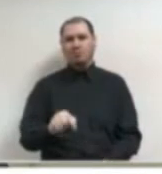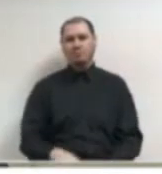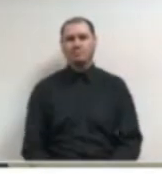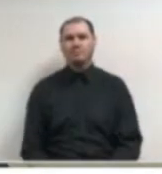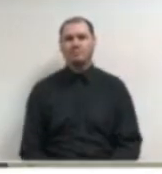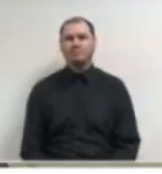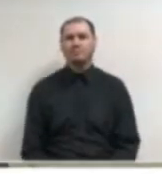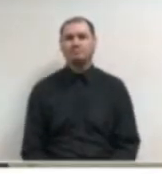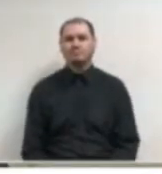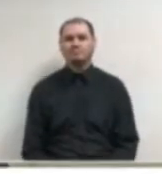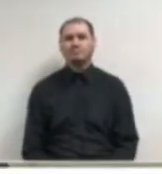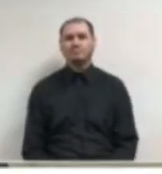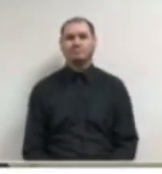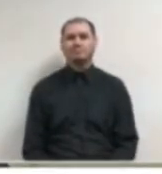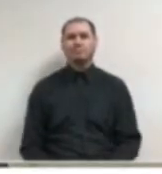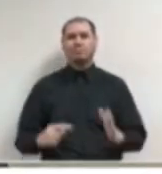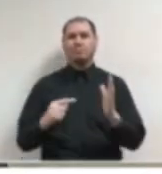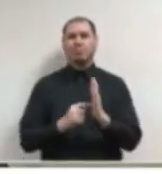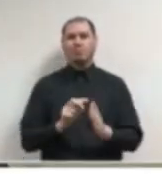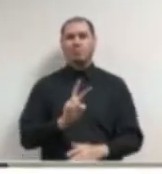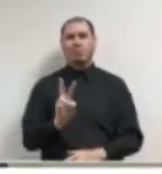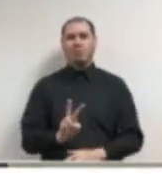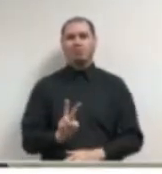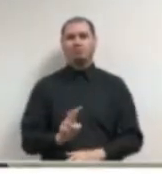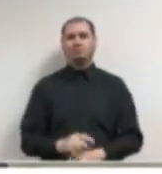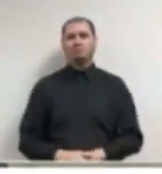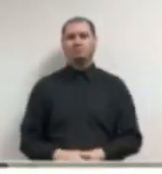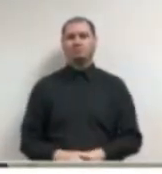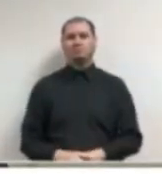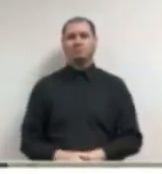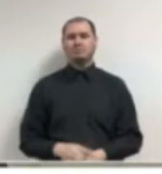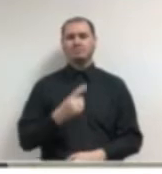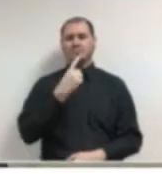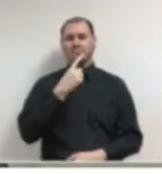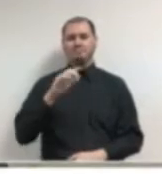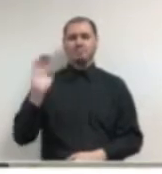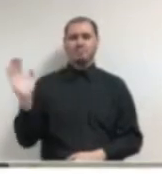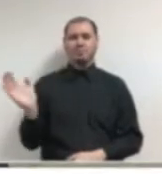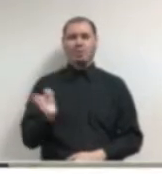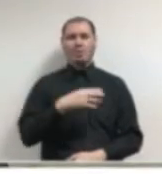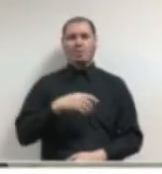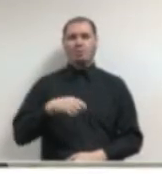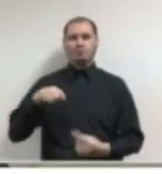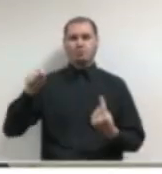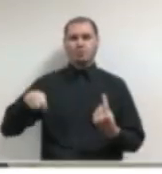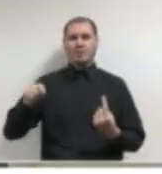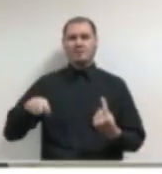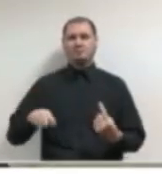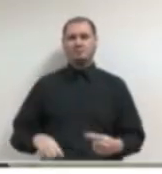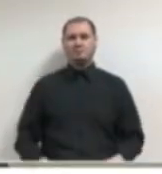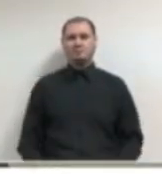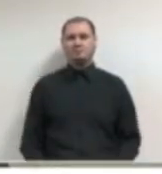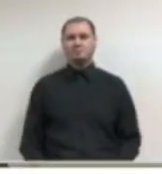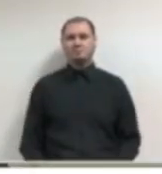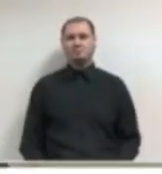El segundo punto dispone que los magistrados de los tribunales de apelación de todos los fueros y de todo el país y los tribunales de cuenta remitirán un